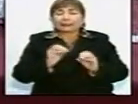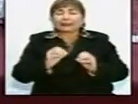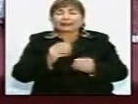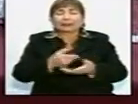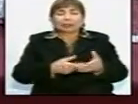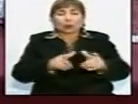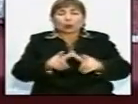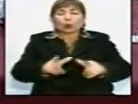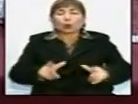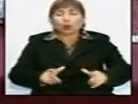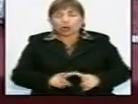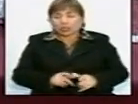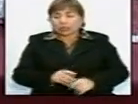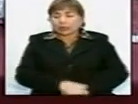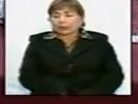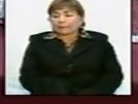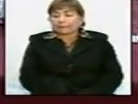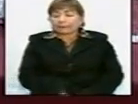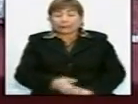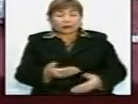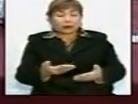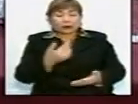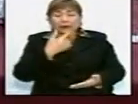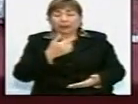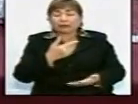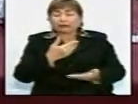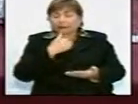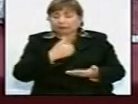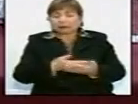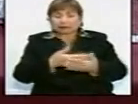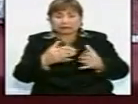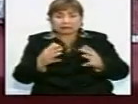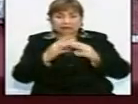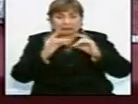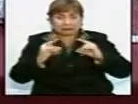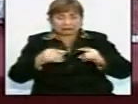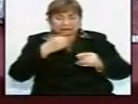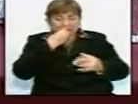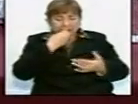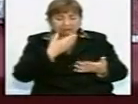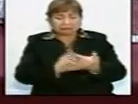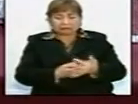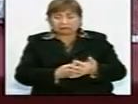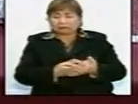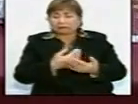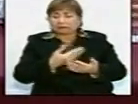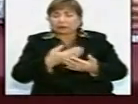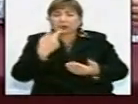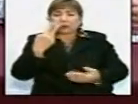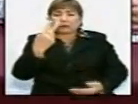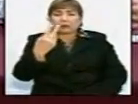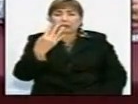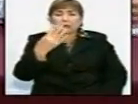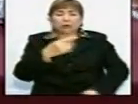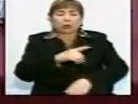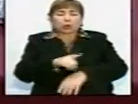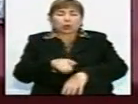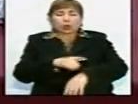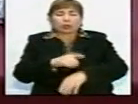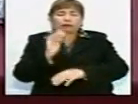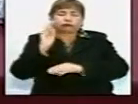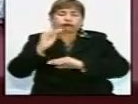algunos lugares no lo que no están son bobinas las cartas las caballeros 24 horas entonces